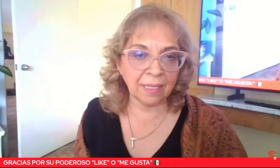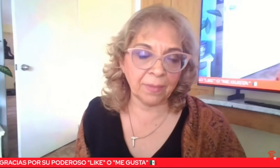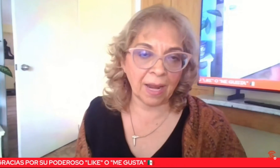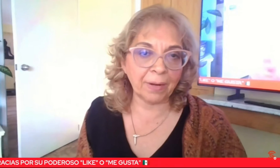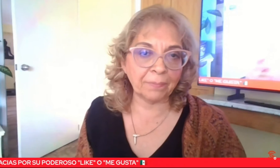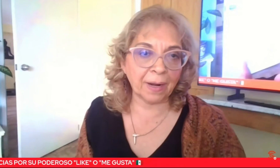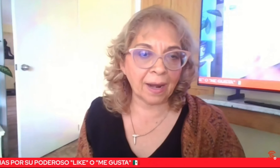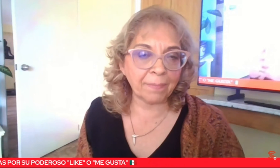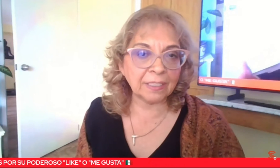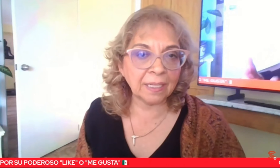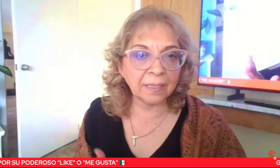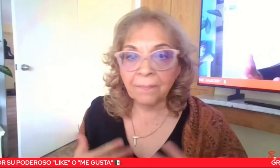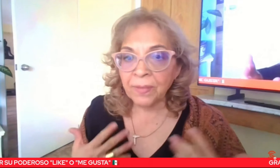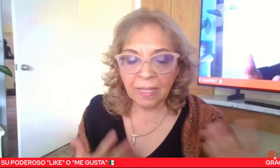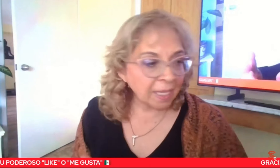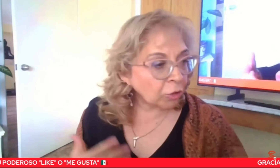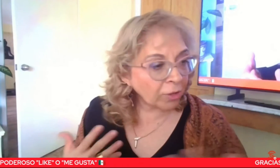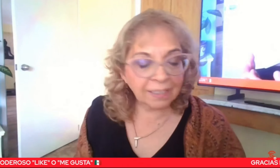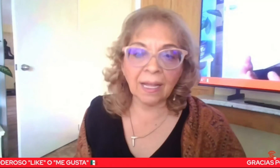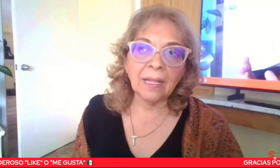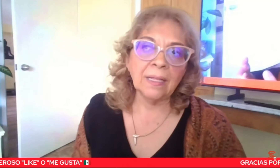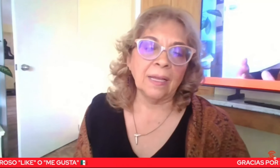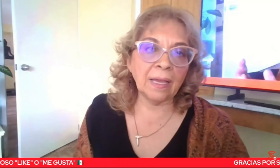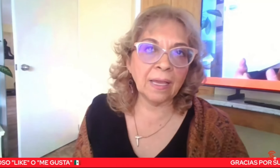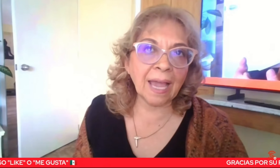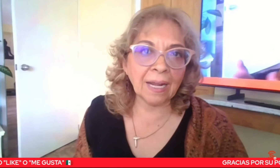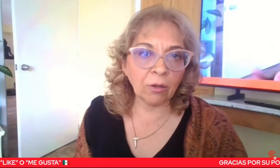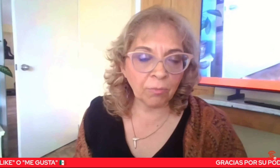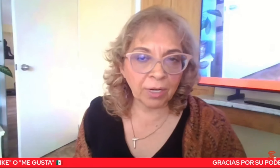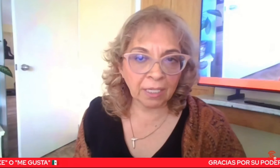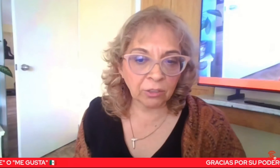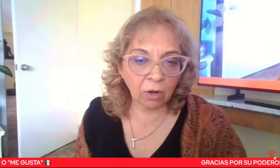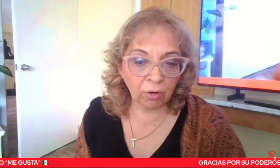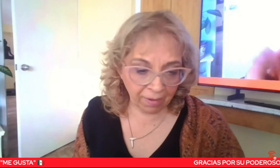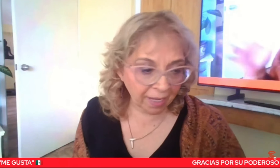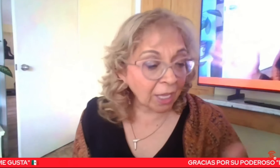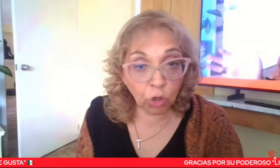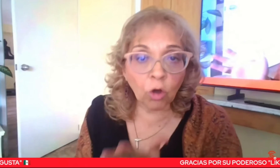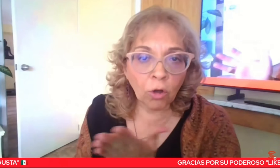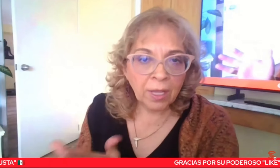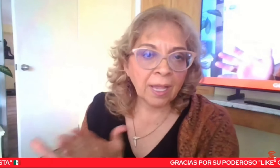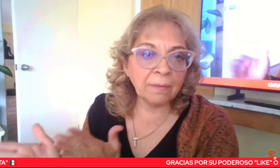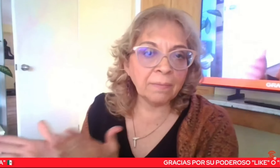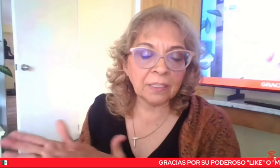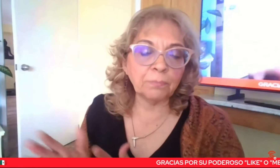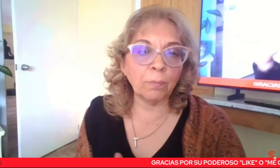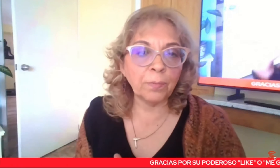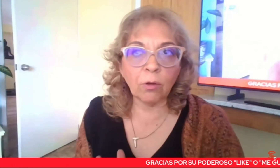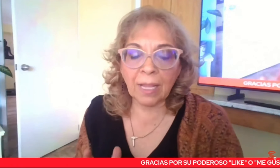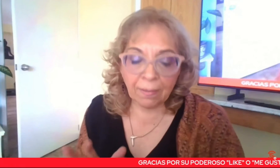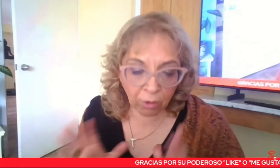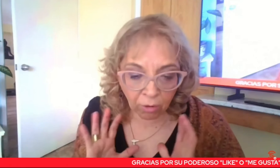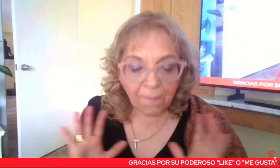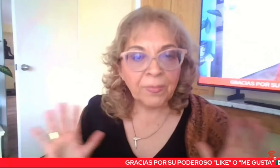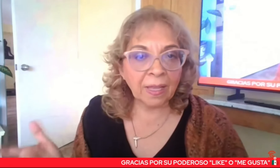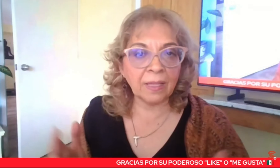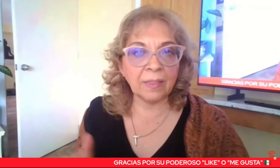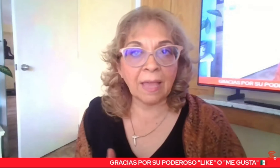inminente para la presidenta de toda esta guerra comunicacional horrible que yo en mi propio